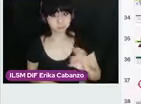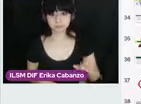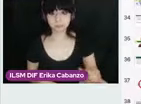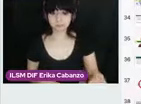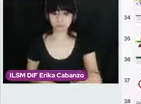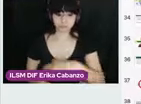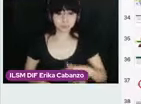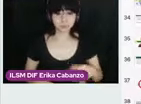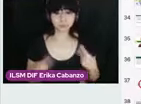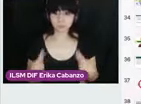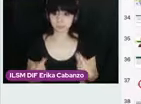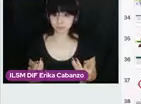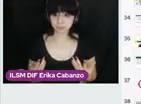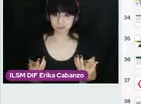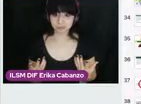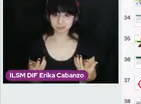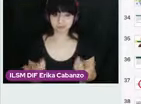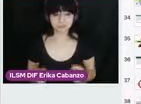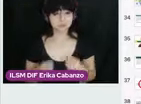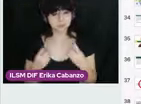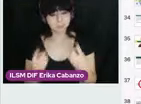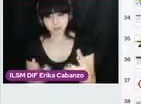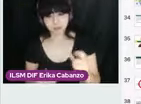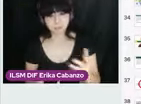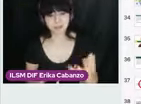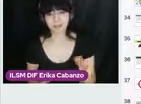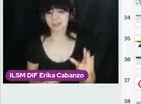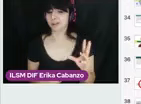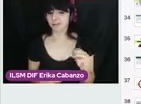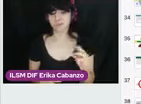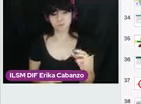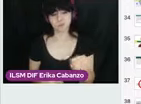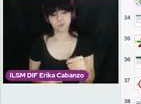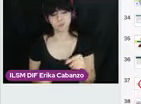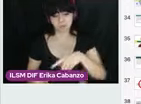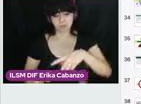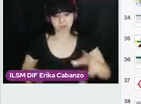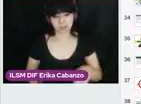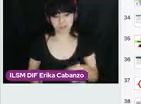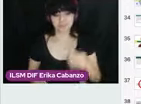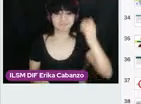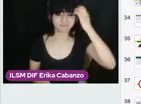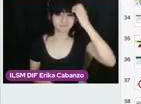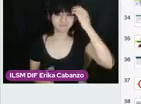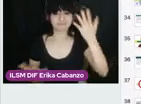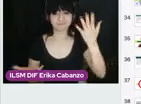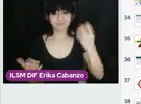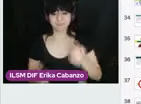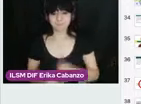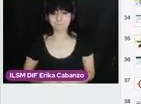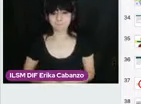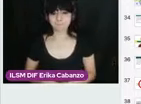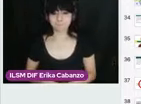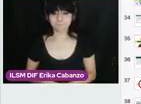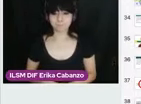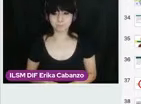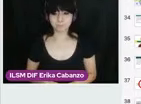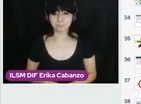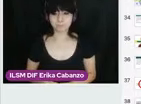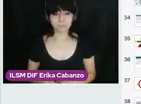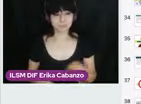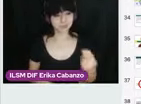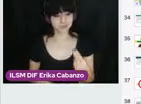está siendo engañado. Entonces no caer en ese abuso, evitar caer en ese abuso y es donde podemos difundir, donde